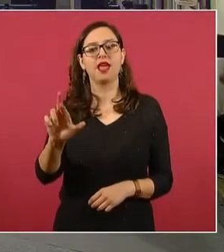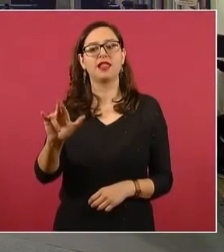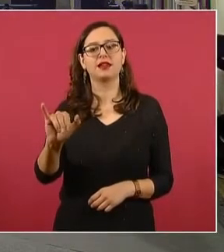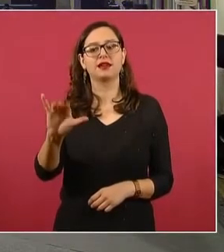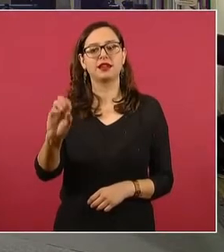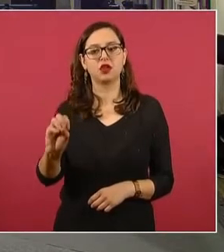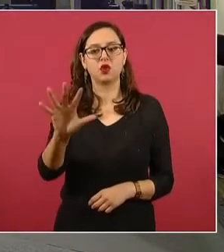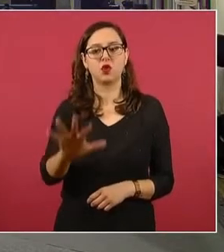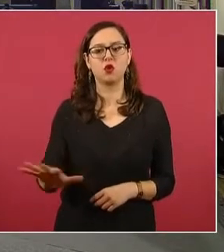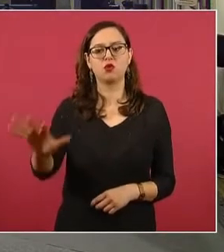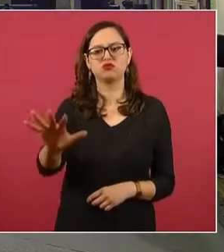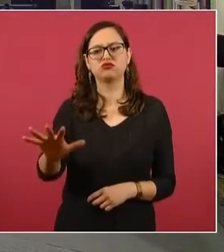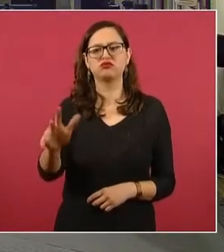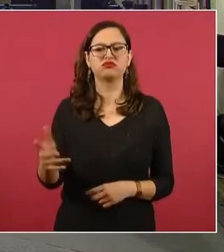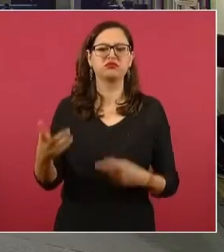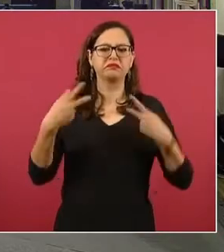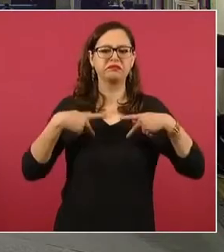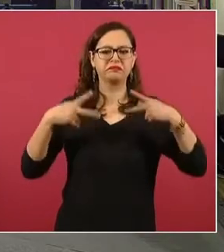de un ganadero?